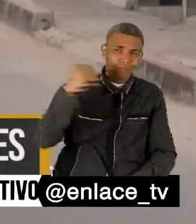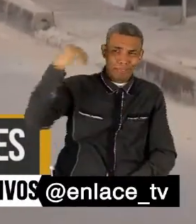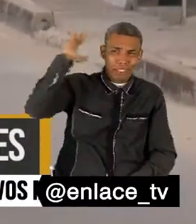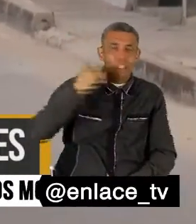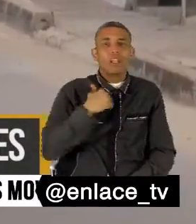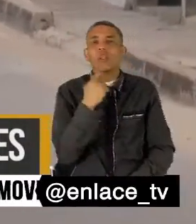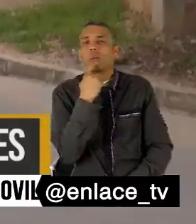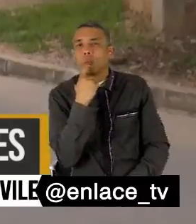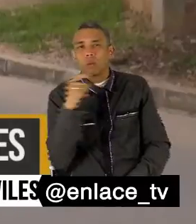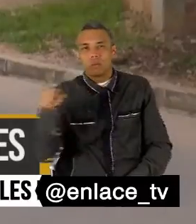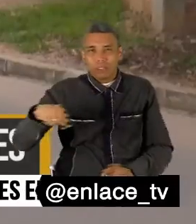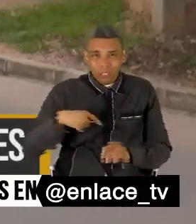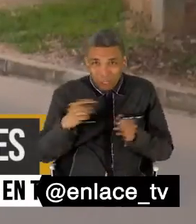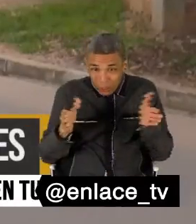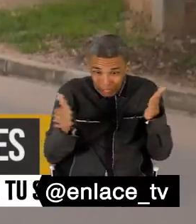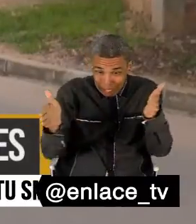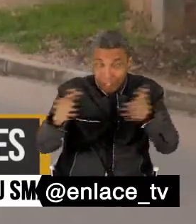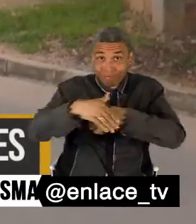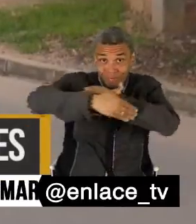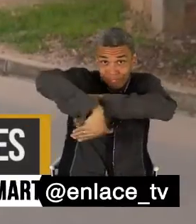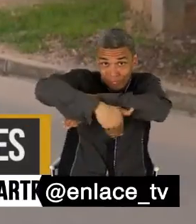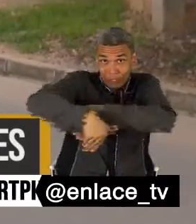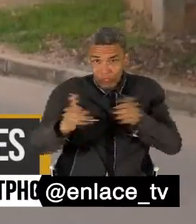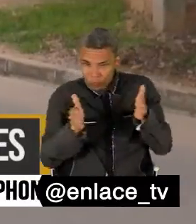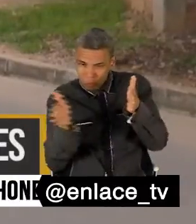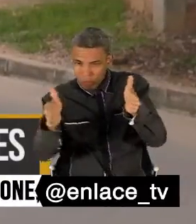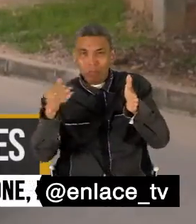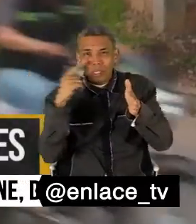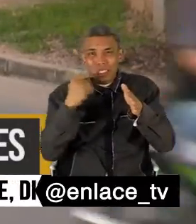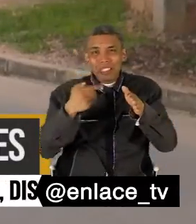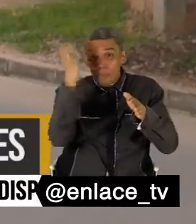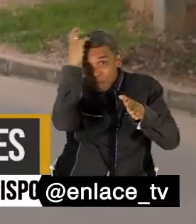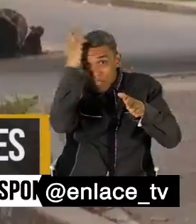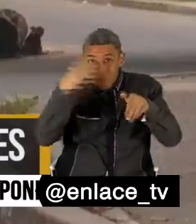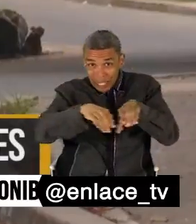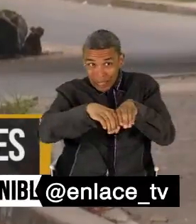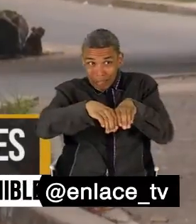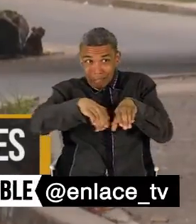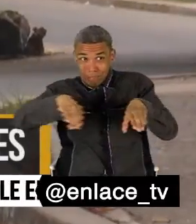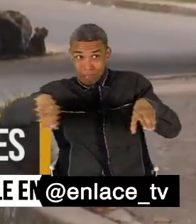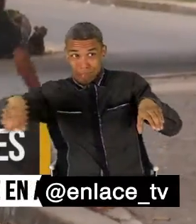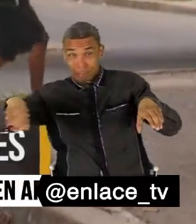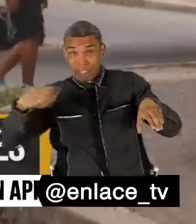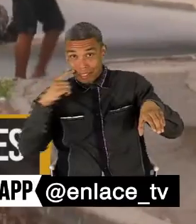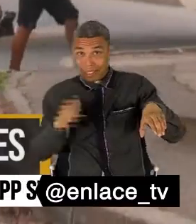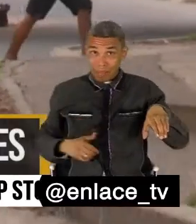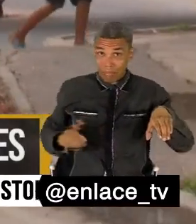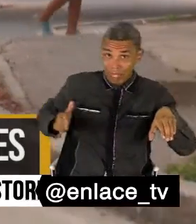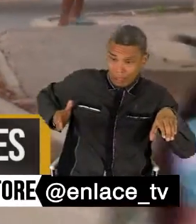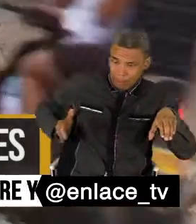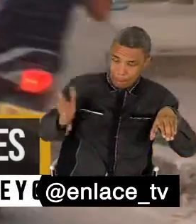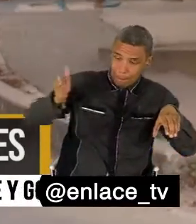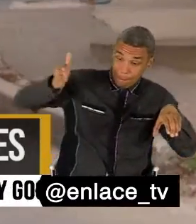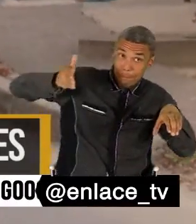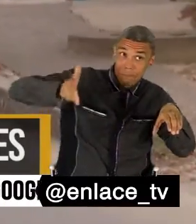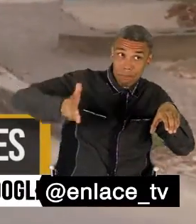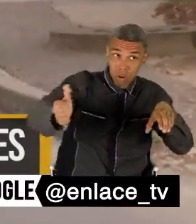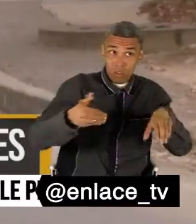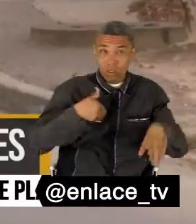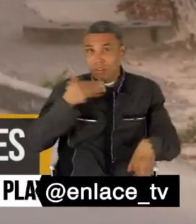de velocidad aquí en el sector, toda vez que hemos tenido un grado de accidentalidad en este punto y donde las víctimas en su mayoría han sido niños.